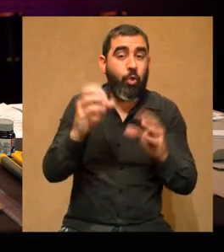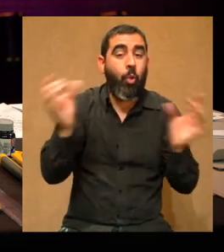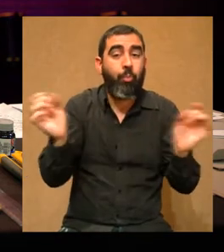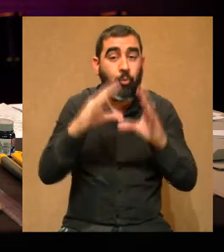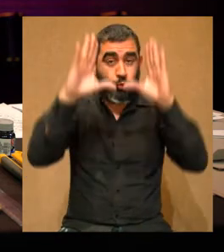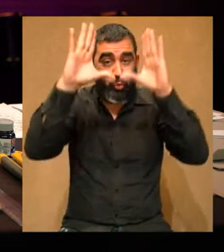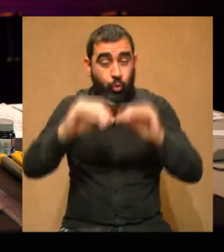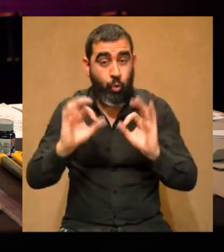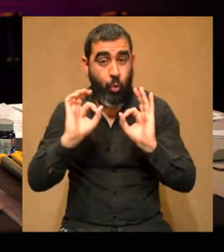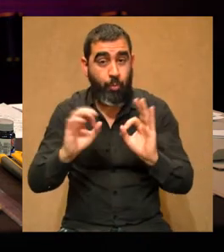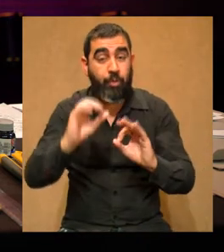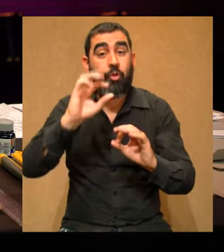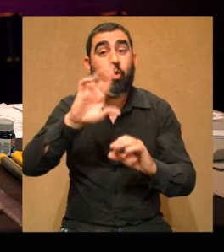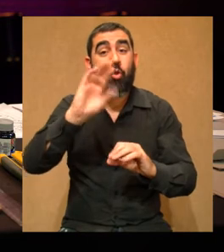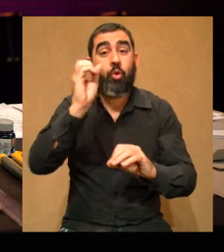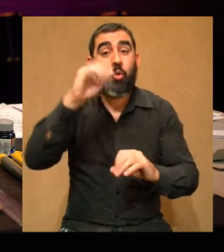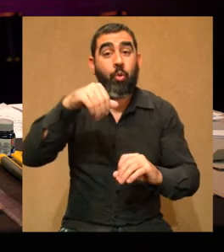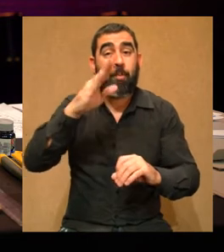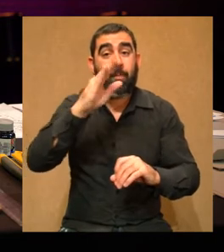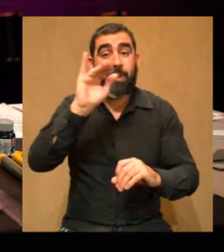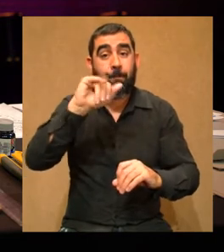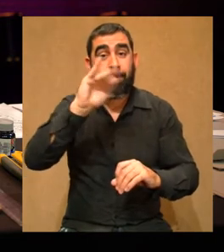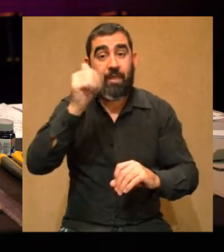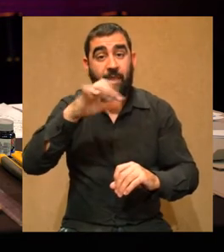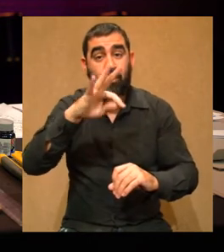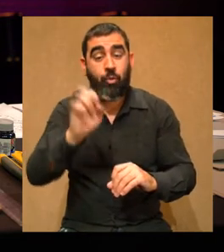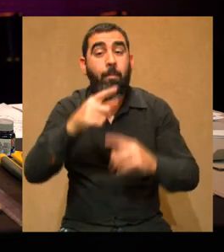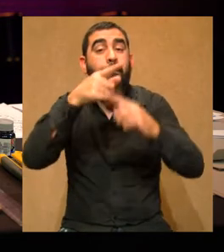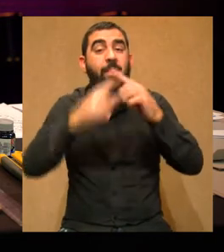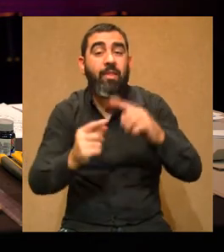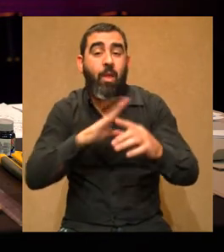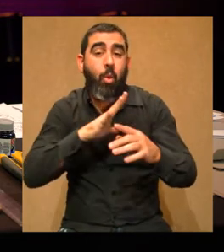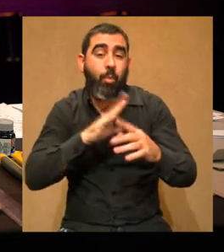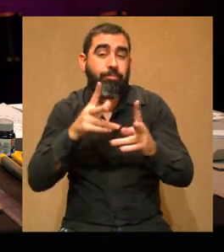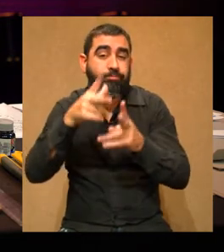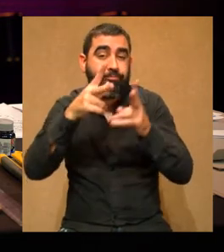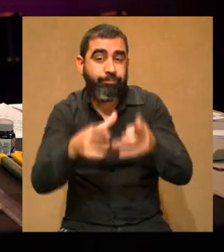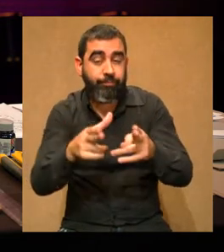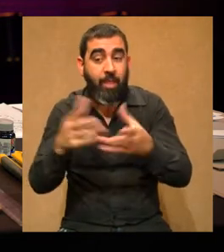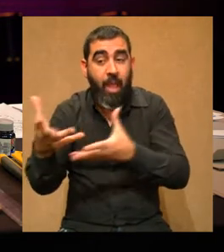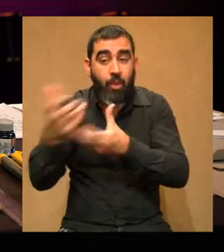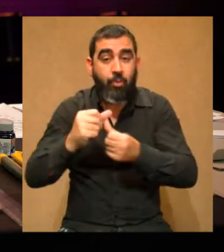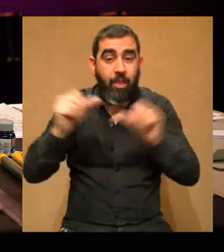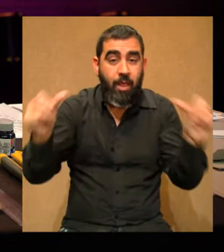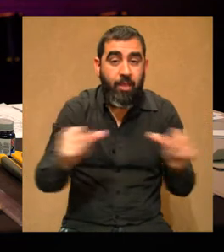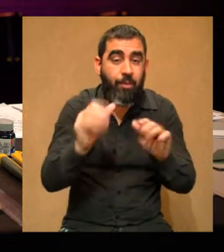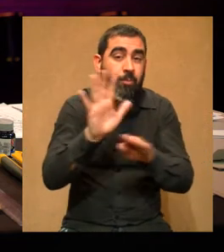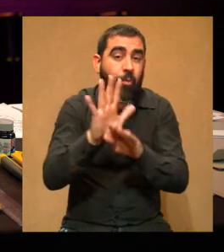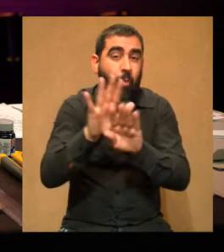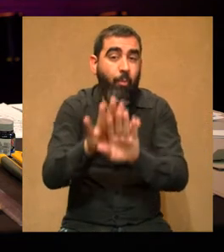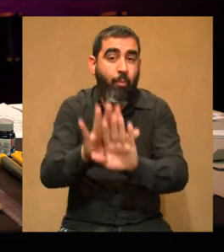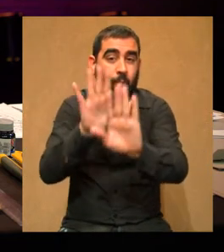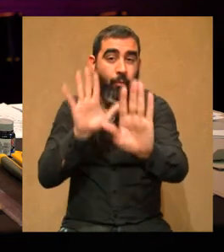enteros los rompimientos son como medios telones o telones calados que nos ayudan para ir dando profundidad